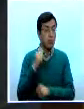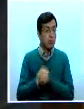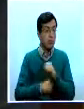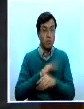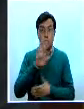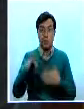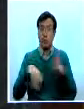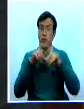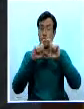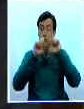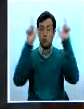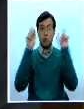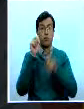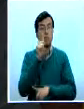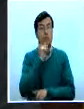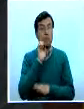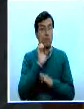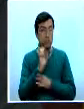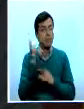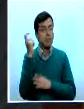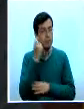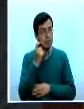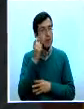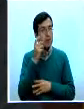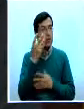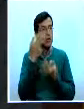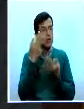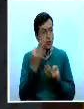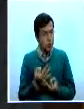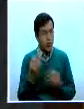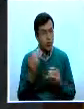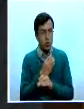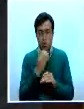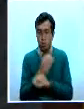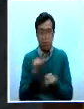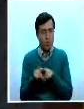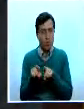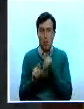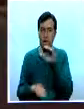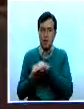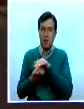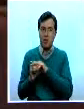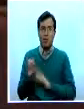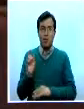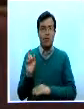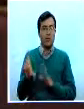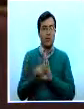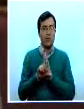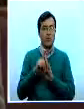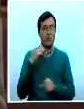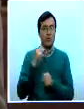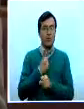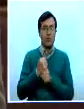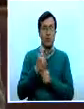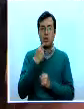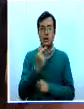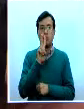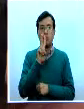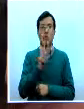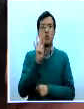las empresas privadas del ecuador deberán regirse a este techo que está incorporado a la ley de justicia laboral que es el equivalente a 24